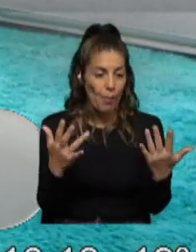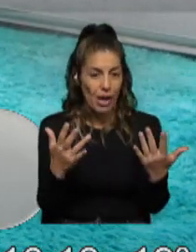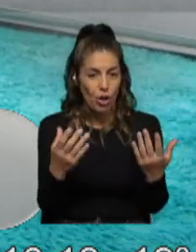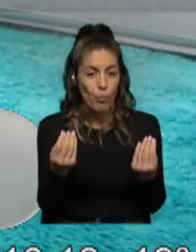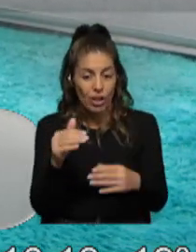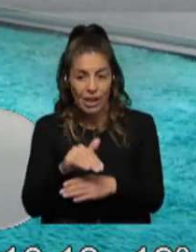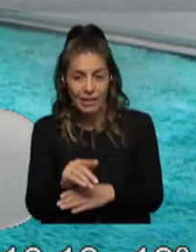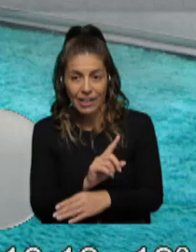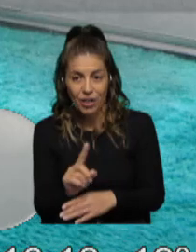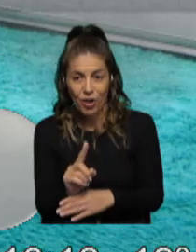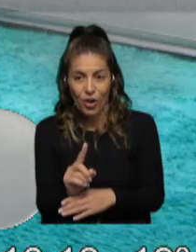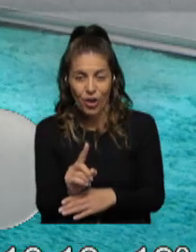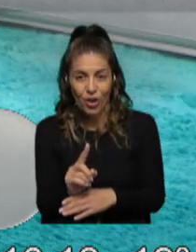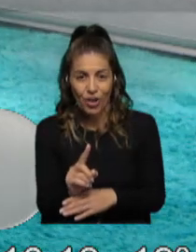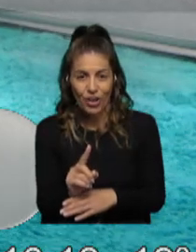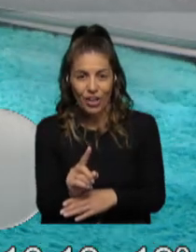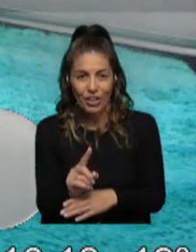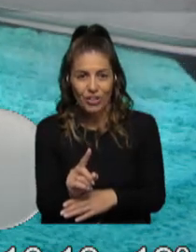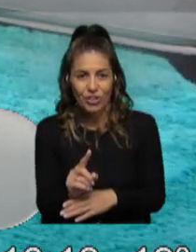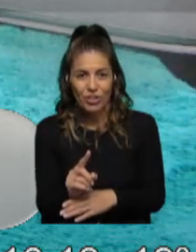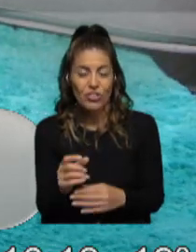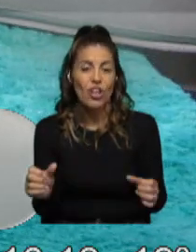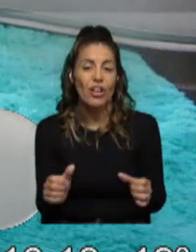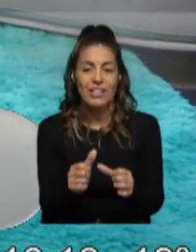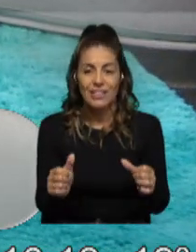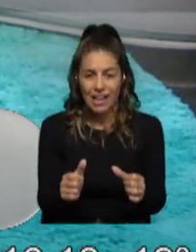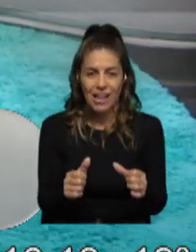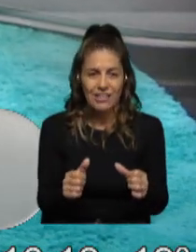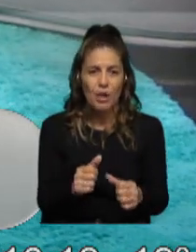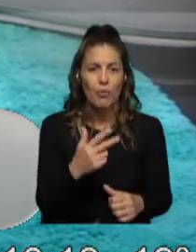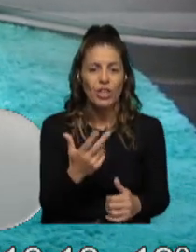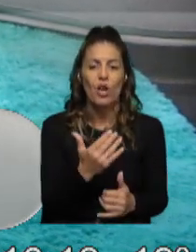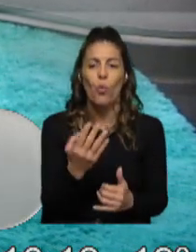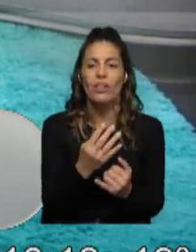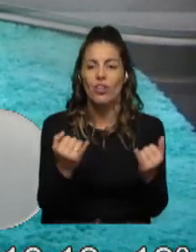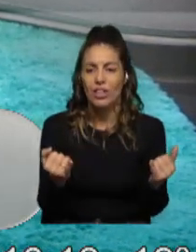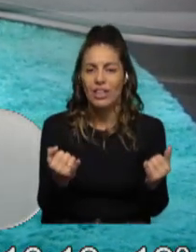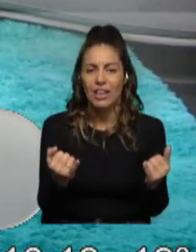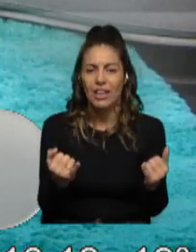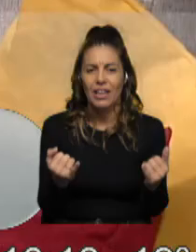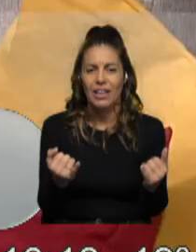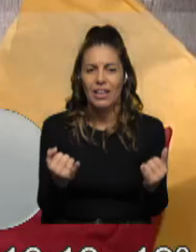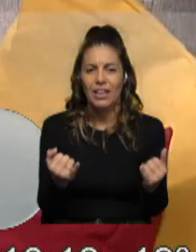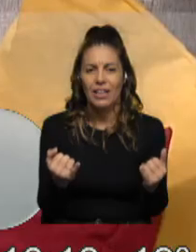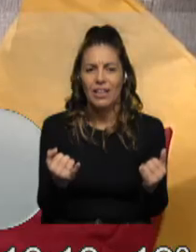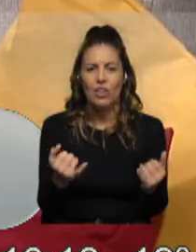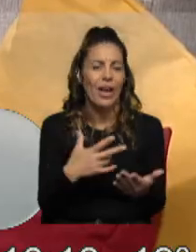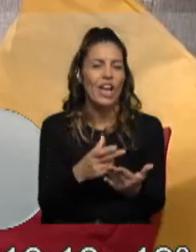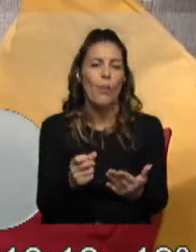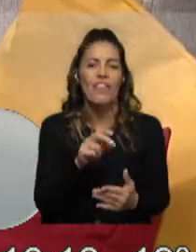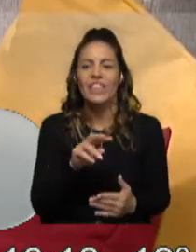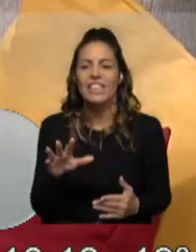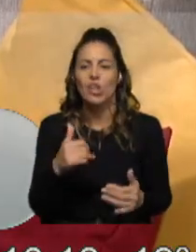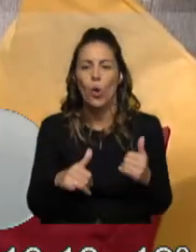en la tarde no? Entonces, en realidad lo que se trata de hacer es, por 3-4 días, y esto no hay que comprar 25 juguetes, ni mucho menos,